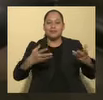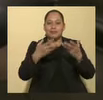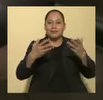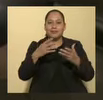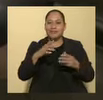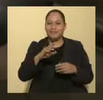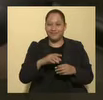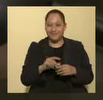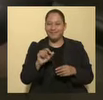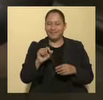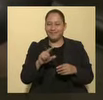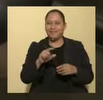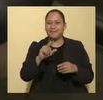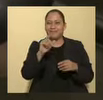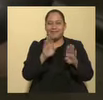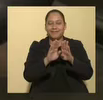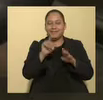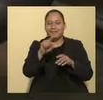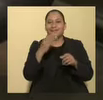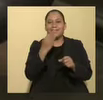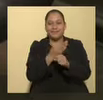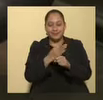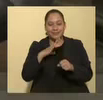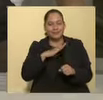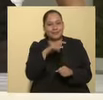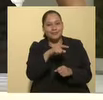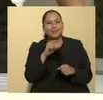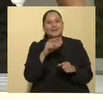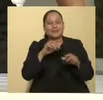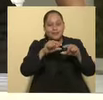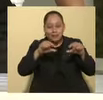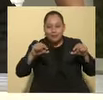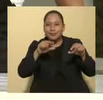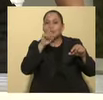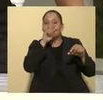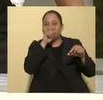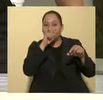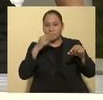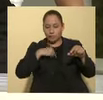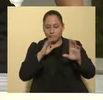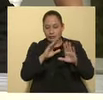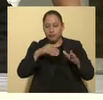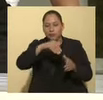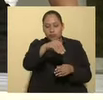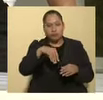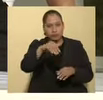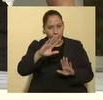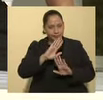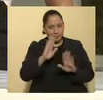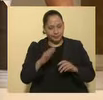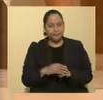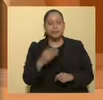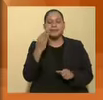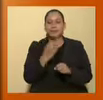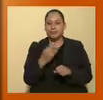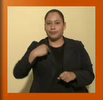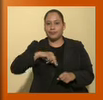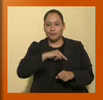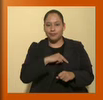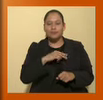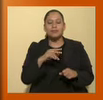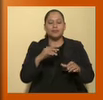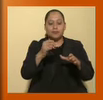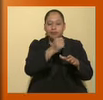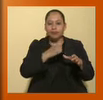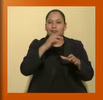hoy las vamos a hacer diferentes. Vamos a tener nuestras fajitas, que yo aquí ya las empecé a dorar, y las vamos a hacer en una